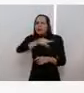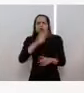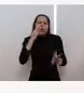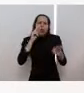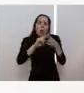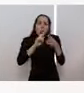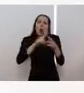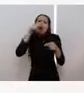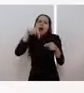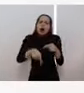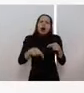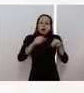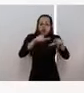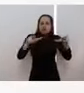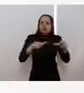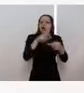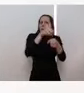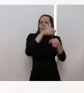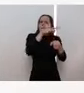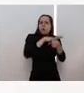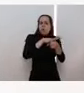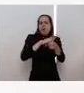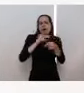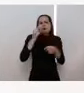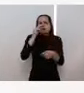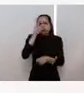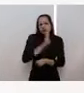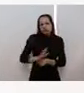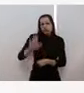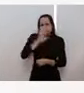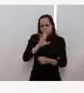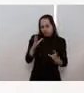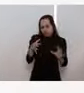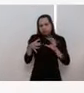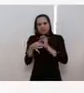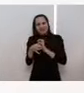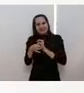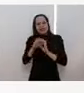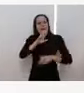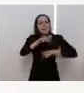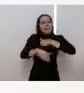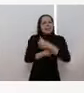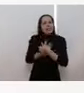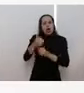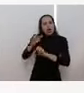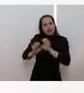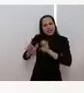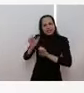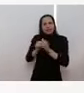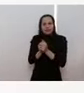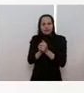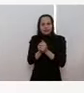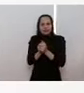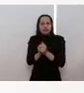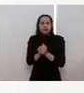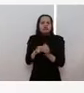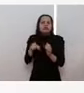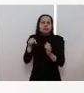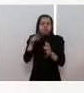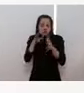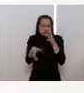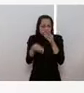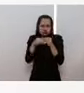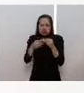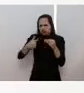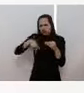establecimiento público del orden nacional adscrito al ministerio de defensa y tenemos autonomía tenemos el patrimonio propio